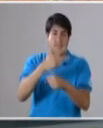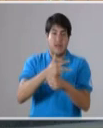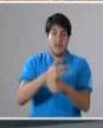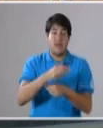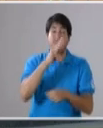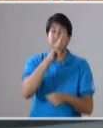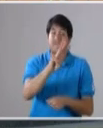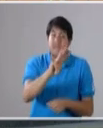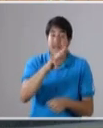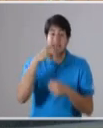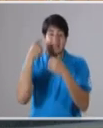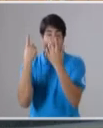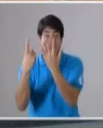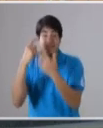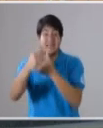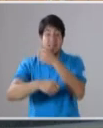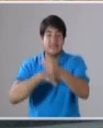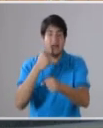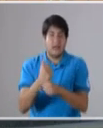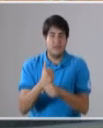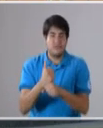36 años. ¿Cuántos muertos hubo?